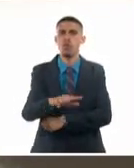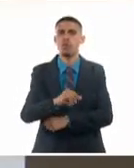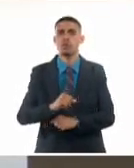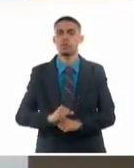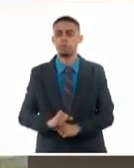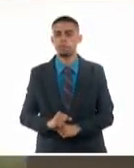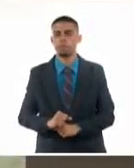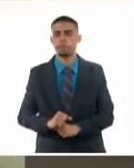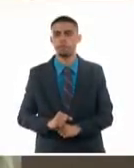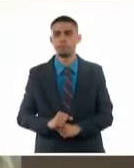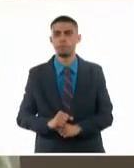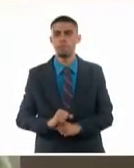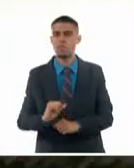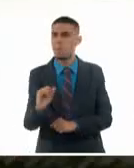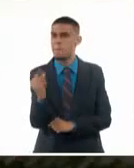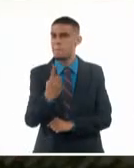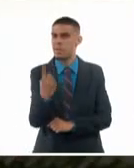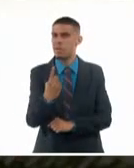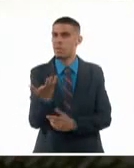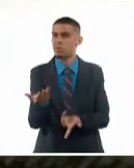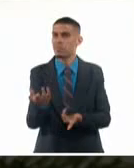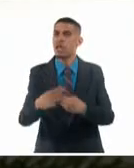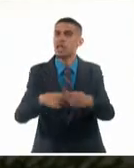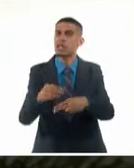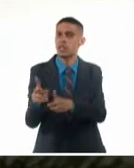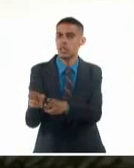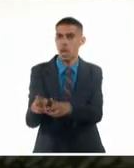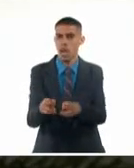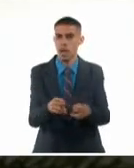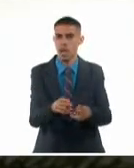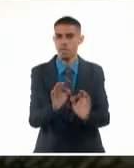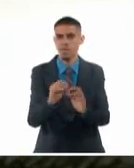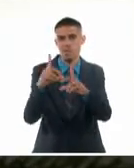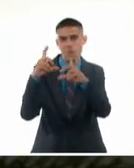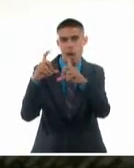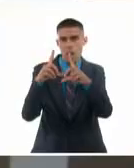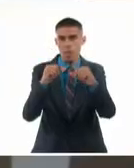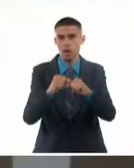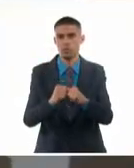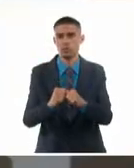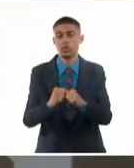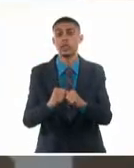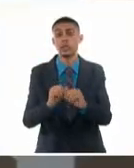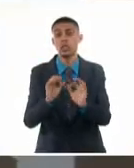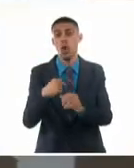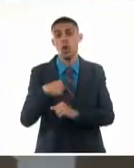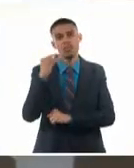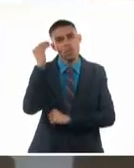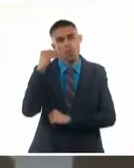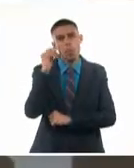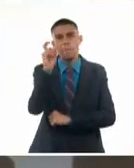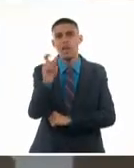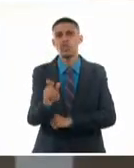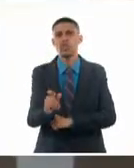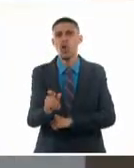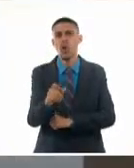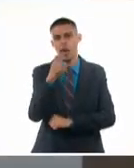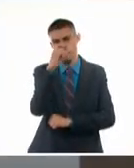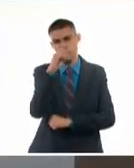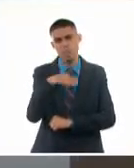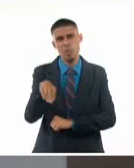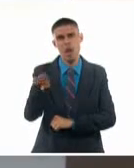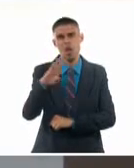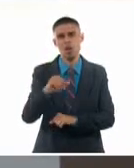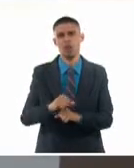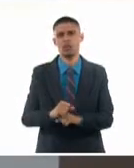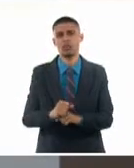realidad. Lo primero fue la serie fotográfica y la preocupación por las personas mayores y el modo en que como sociedad